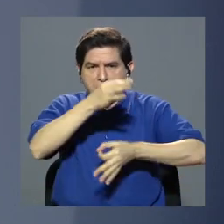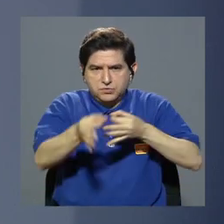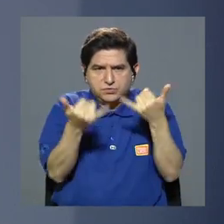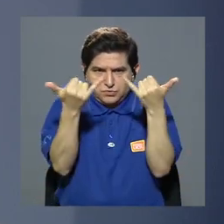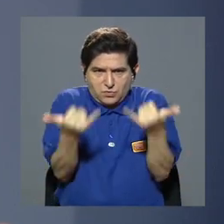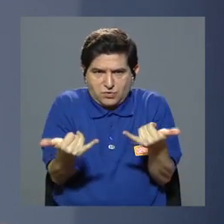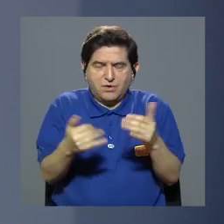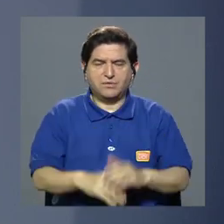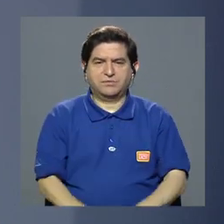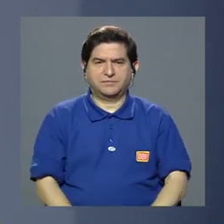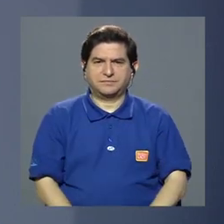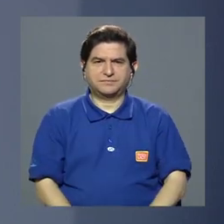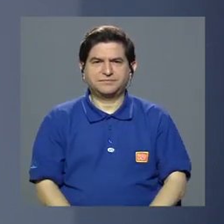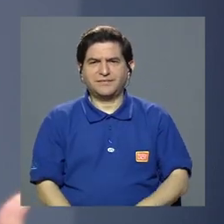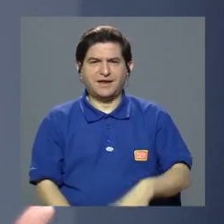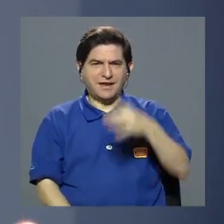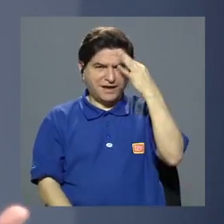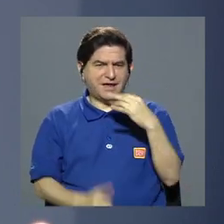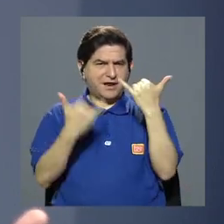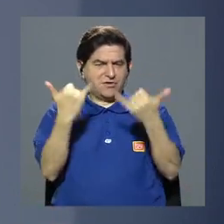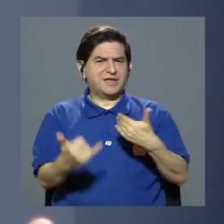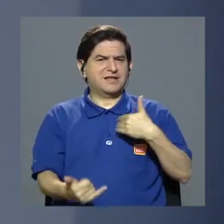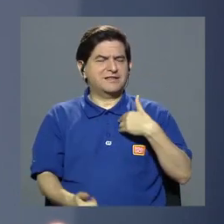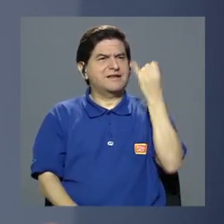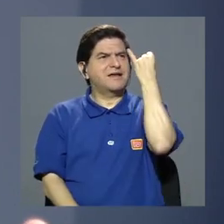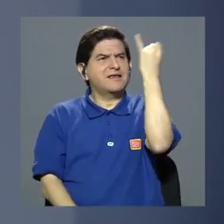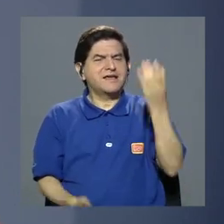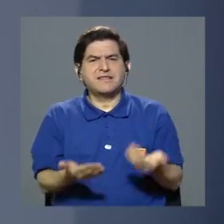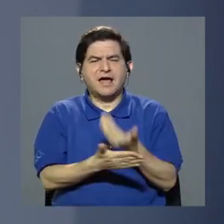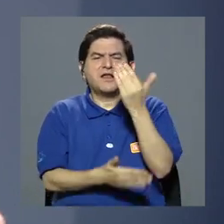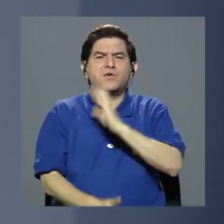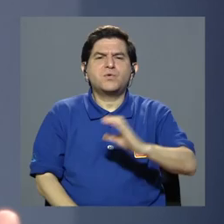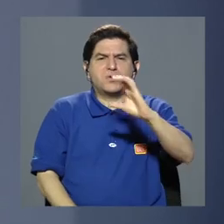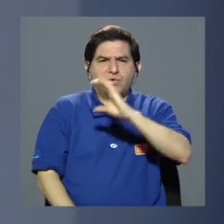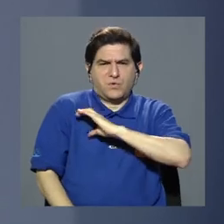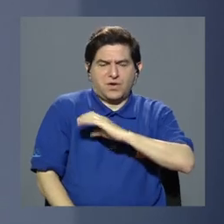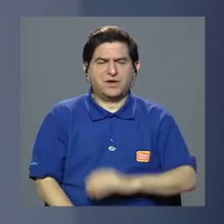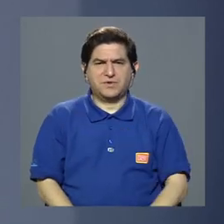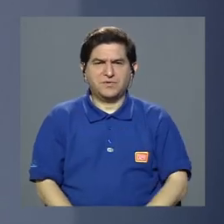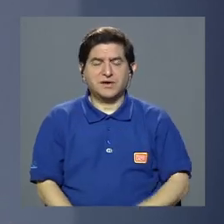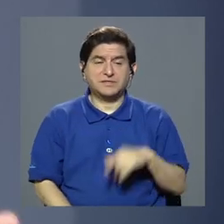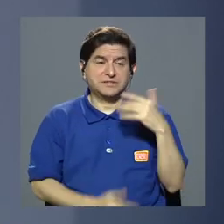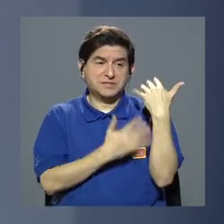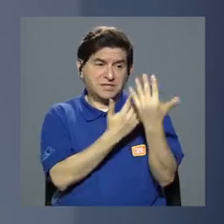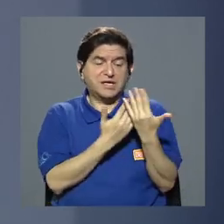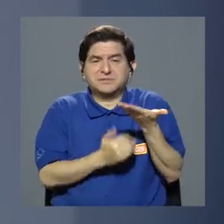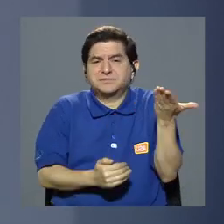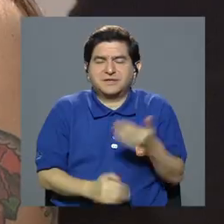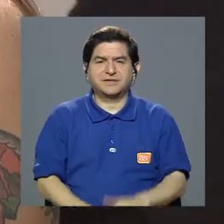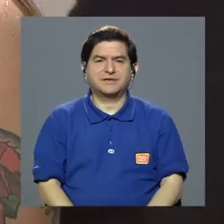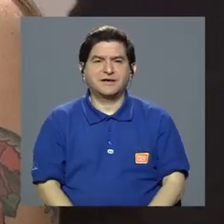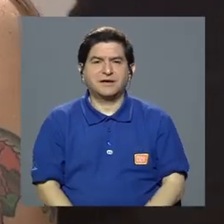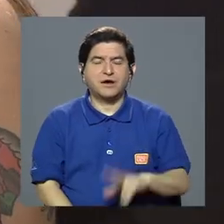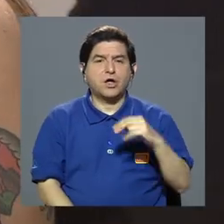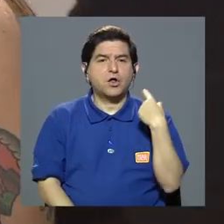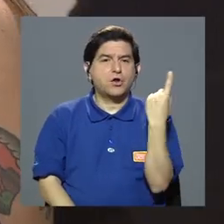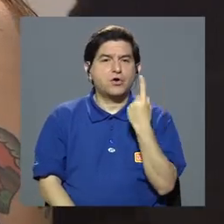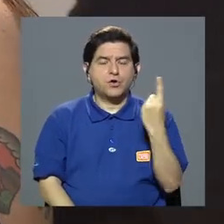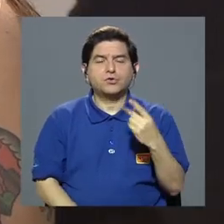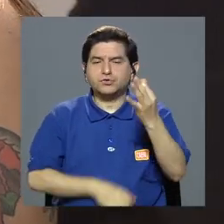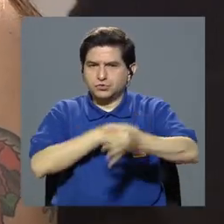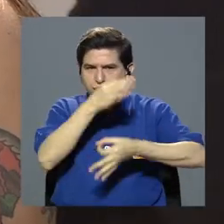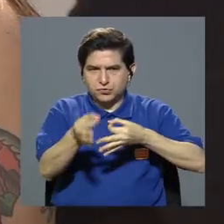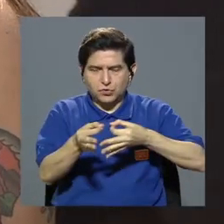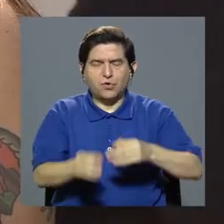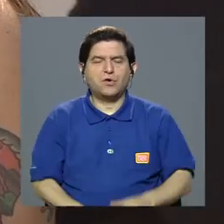viene a sustituirla y entonces supongo que ustedes ya tenían planteado nuevas características y expectativas para ella bueno y no es no es